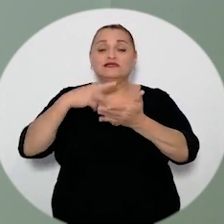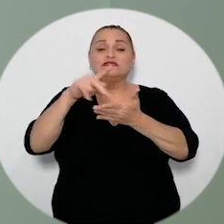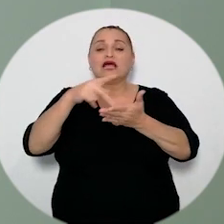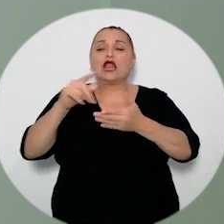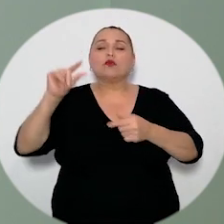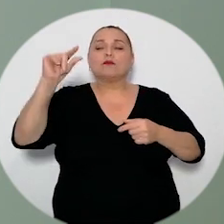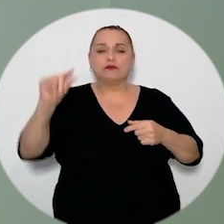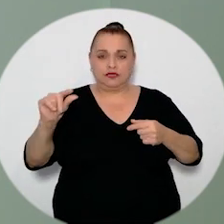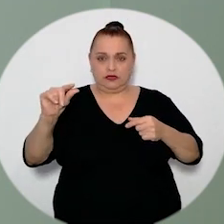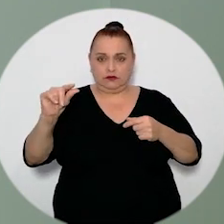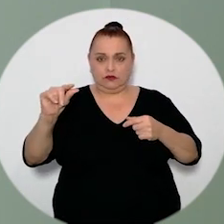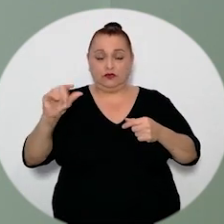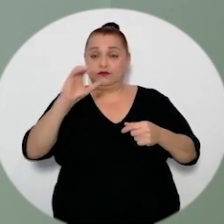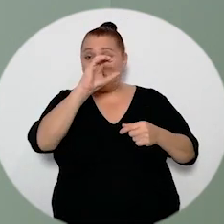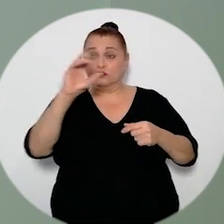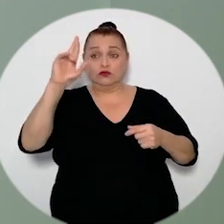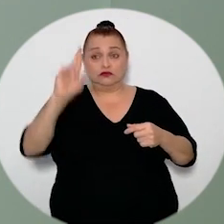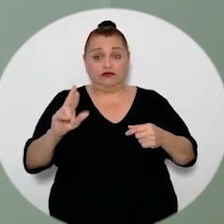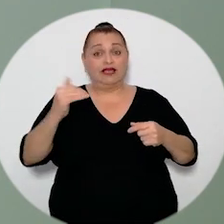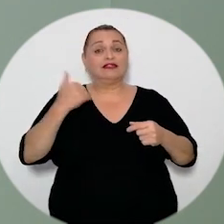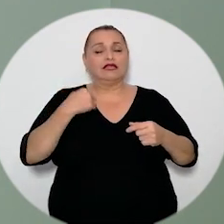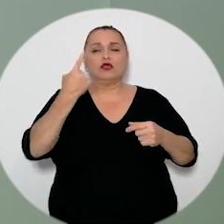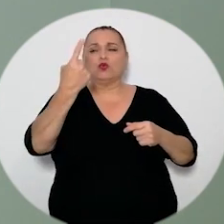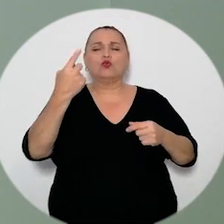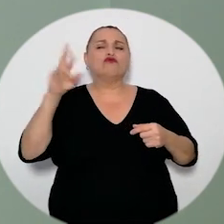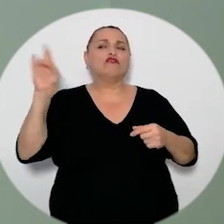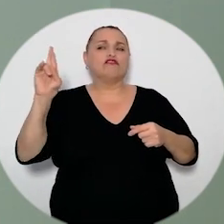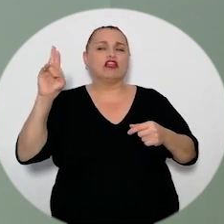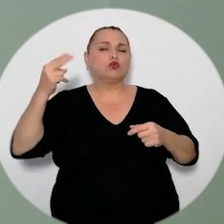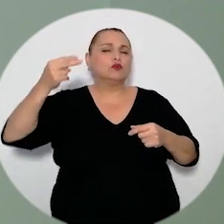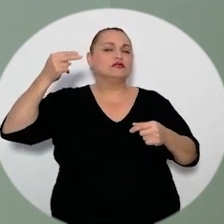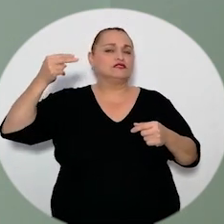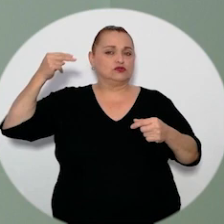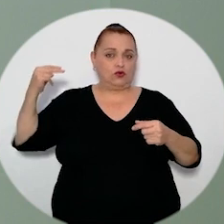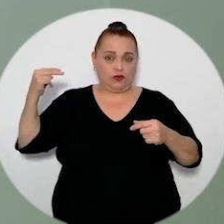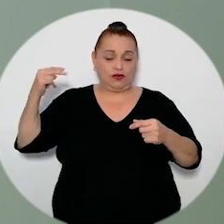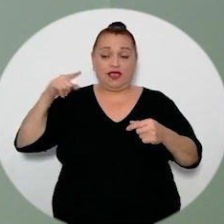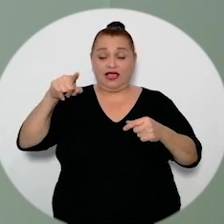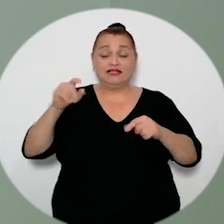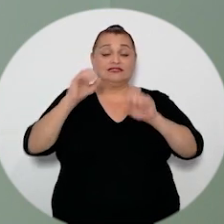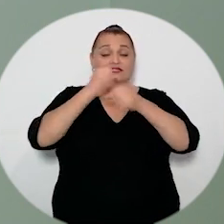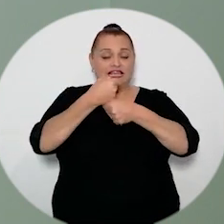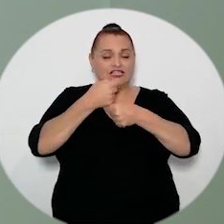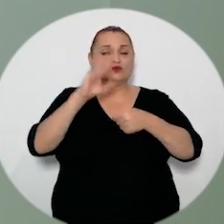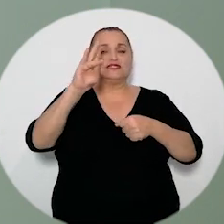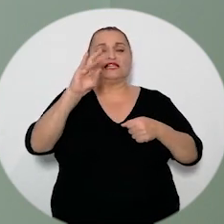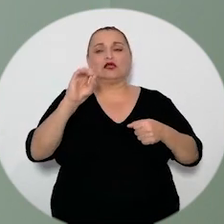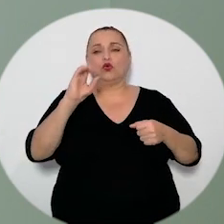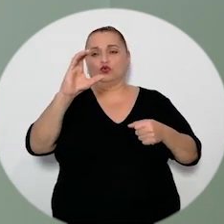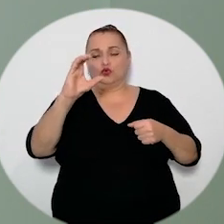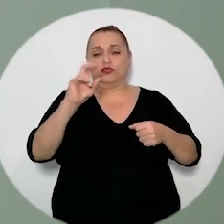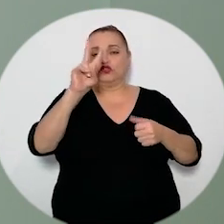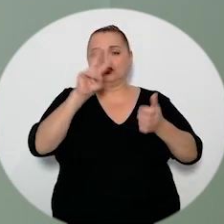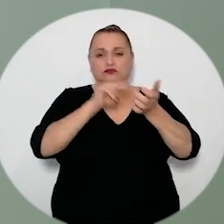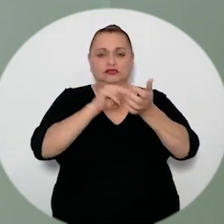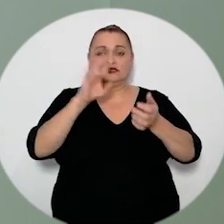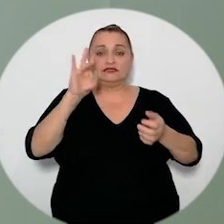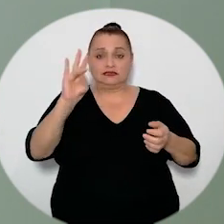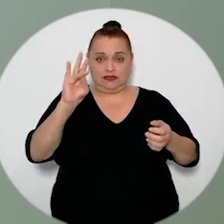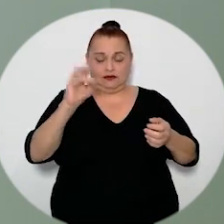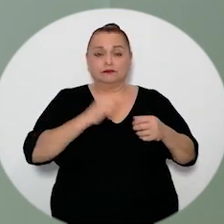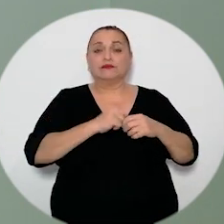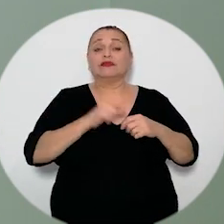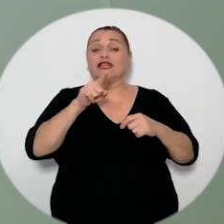a los salarios mínimos. Costa Rica solo ha tenido un referéndum en su historia. Este se celebró el 7 de octubre de